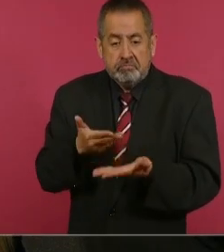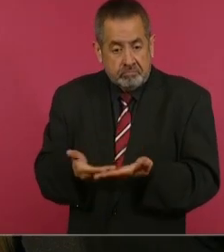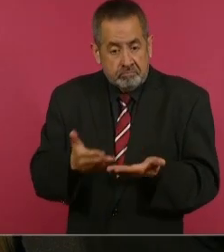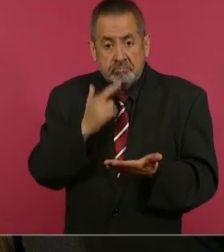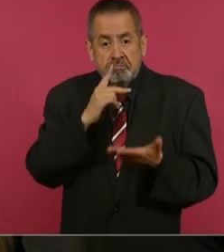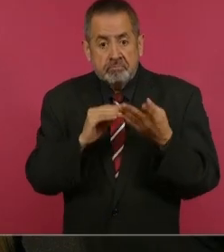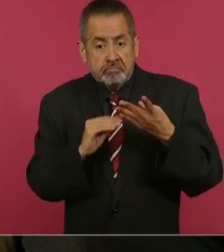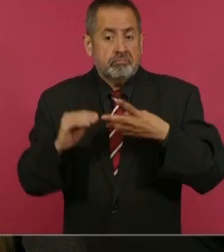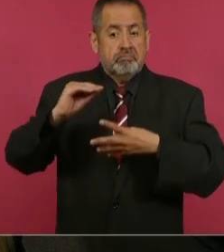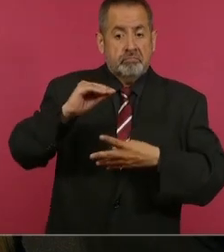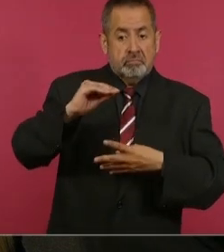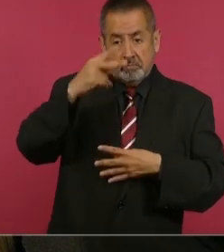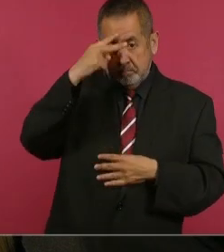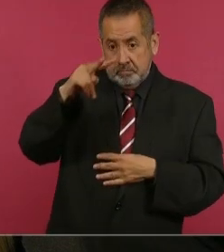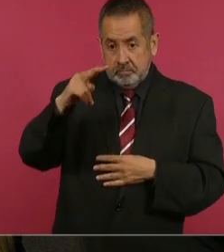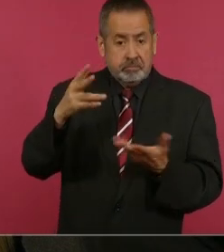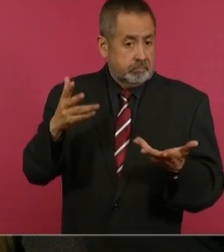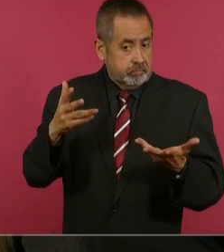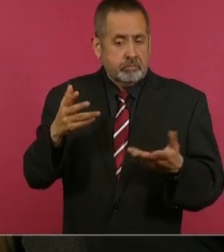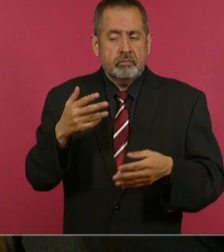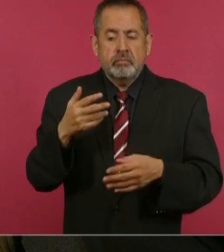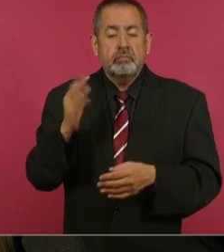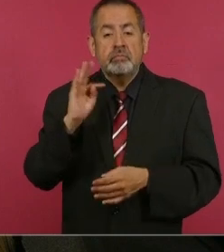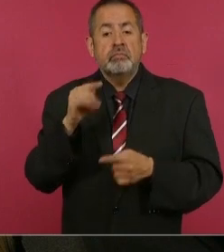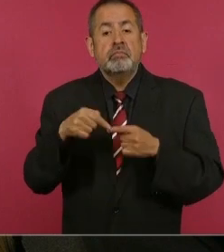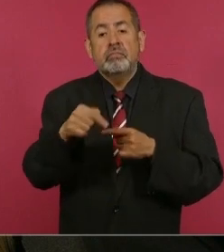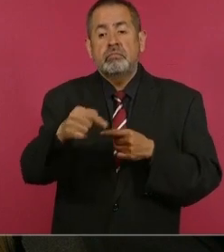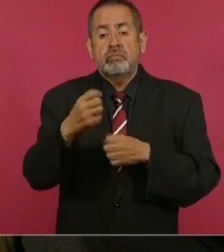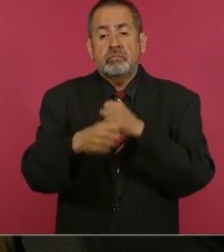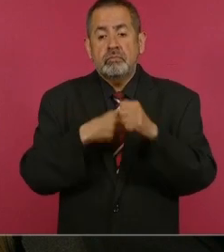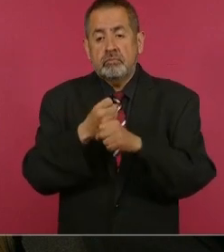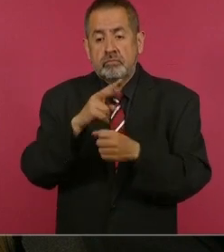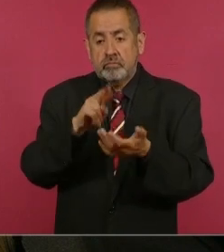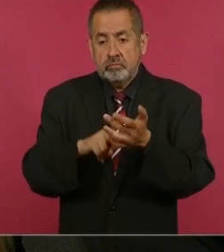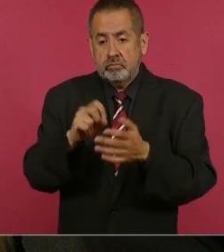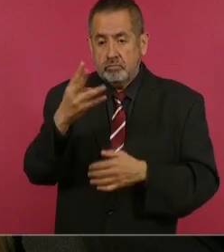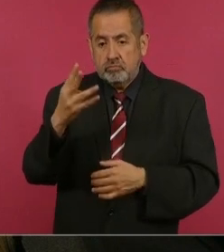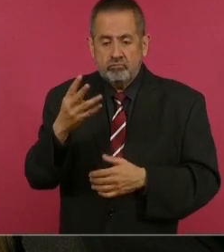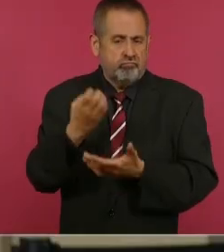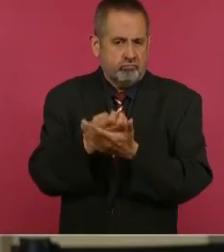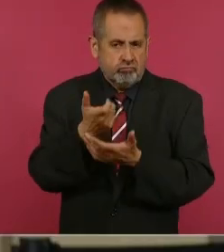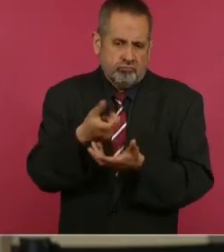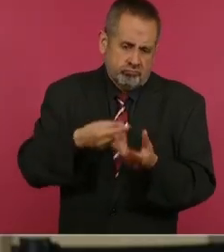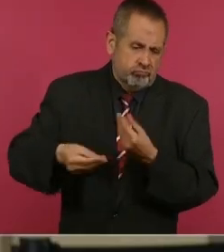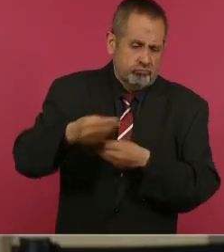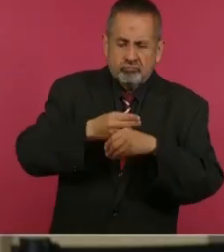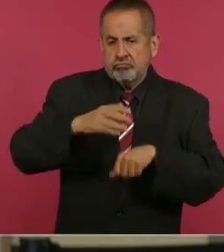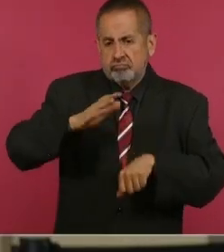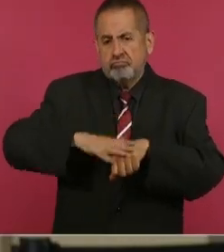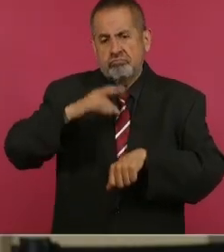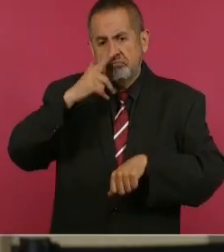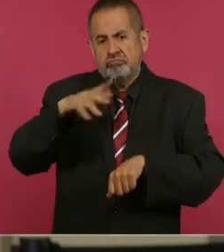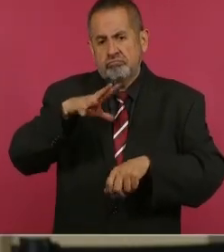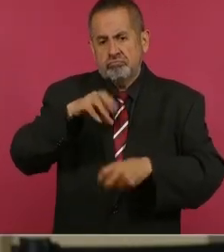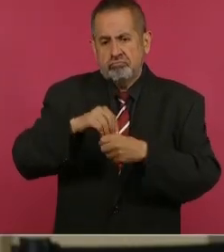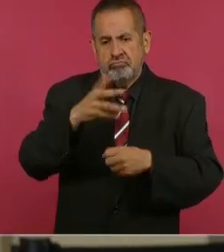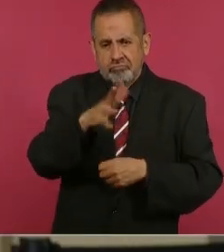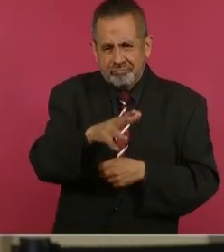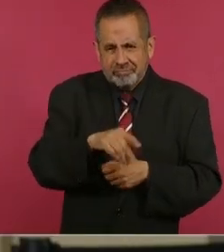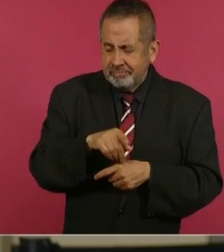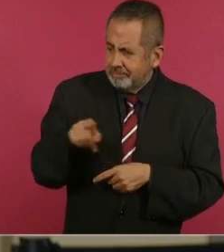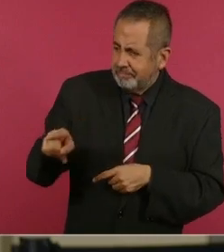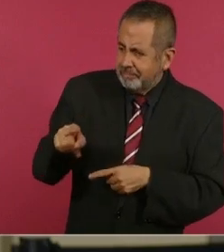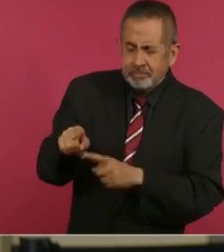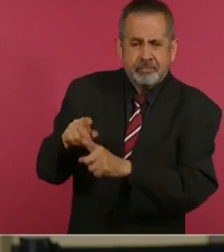pudiera convertirse en el año 2024 en una de las 10 mayores economías del mundo, incluso rebasando a la economía de Rusia. Ese